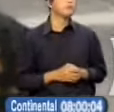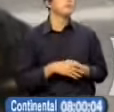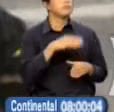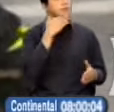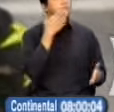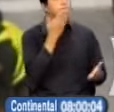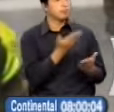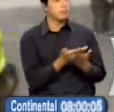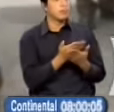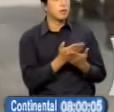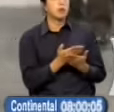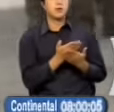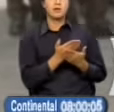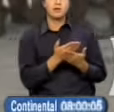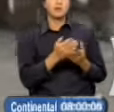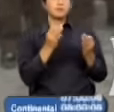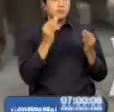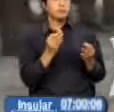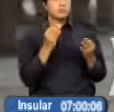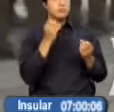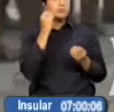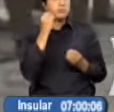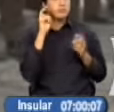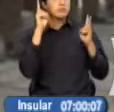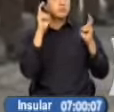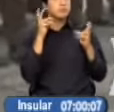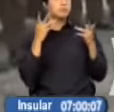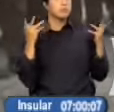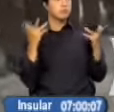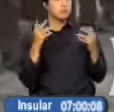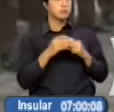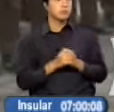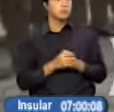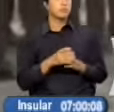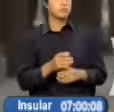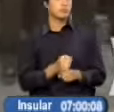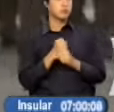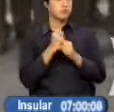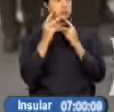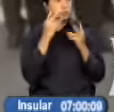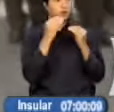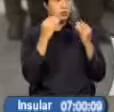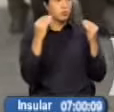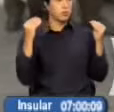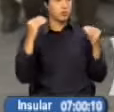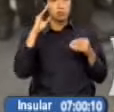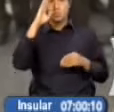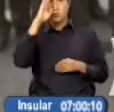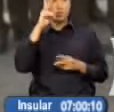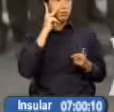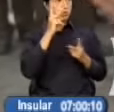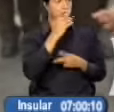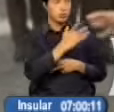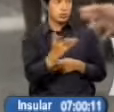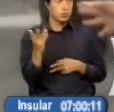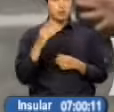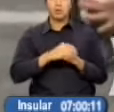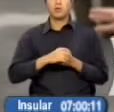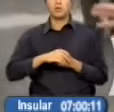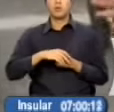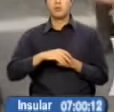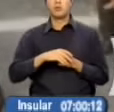general que vamos internamente agradecidos alistaba la información en cuanto a lo que significa la seguridad y vemos la gran cantidad de sindh armas que se encuentran también policías